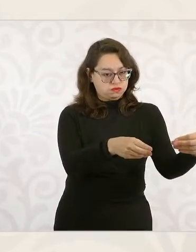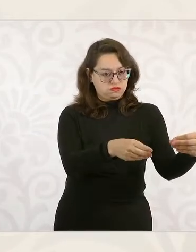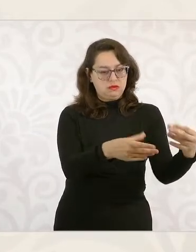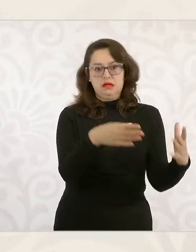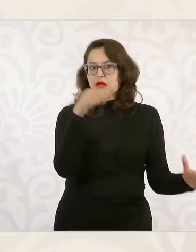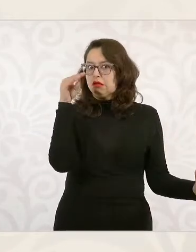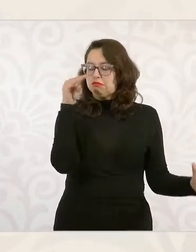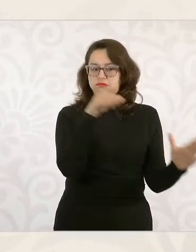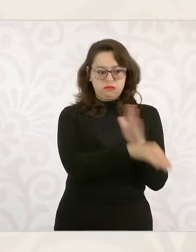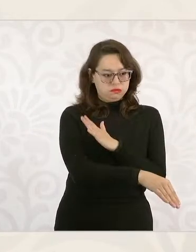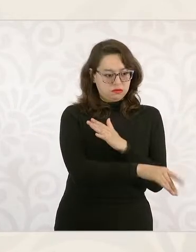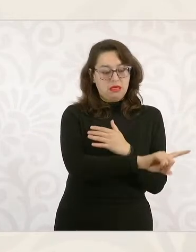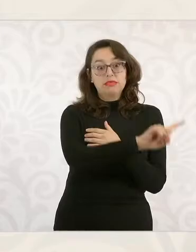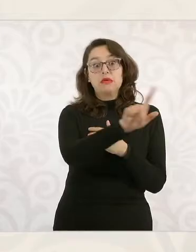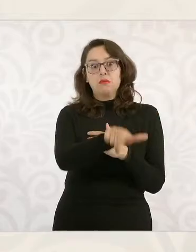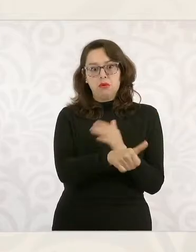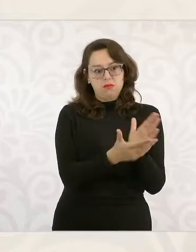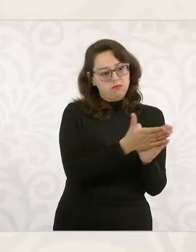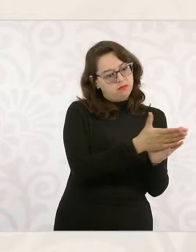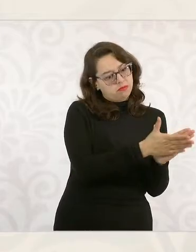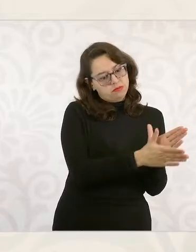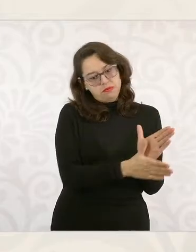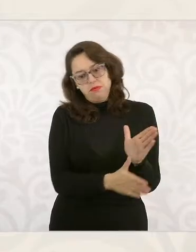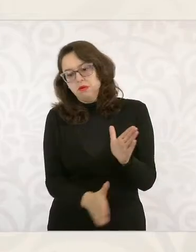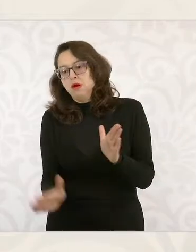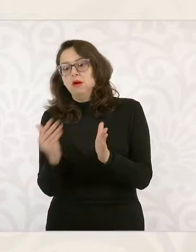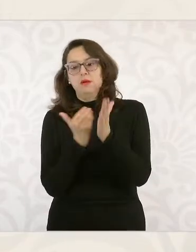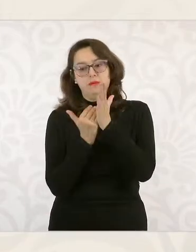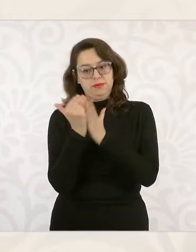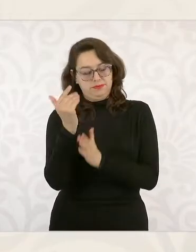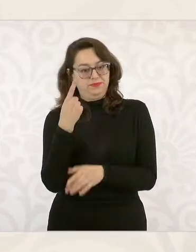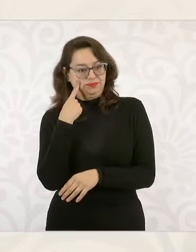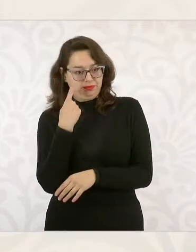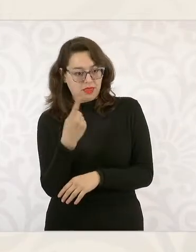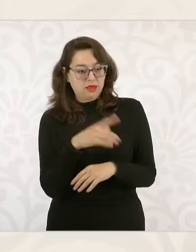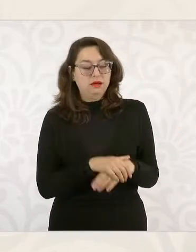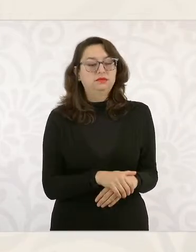recuperación. En 2018, como se puede ver aquí, se hacían